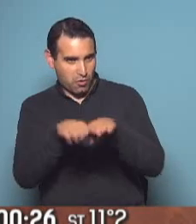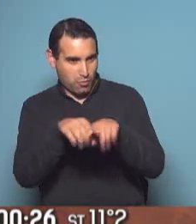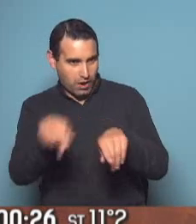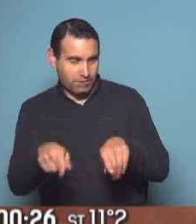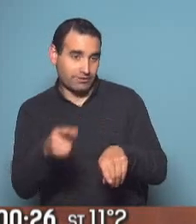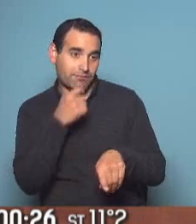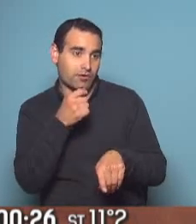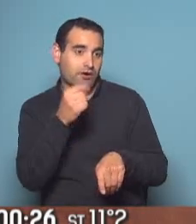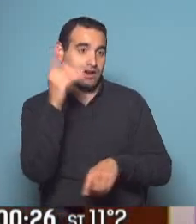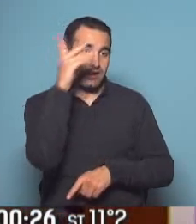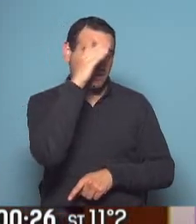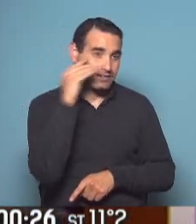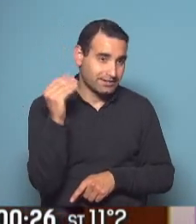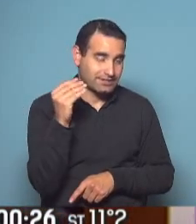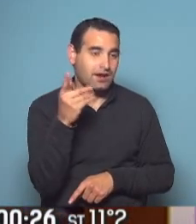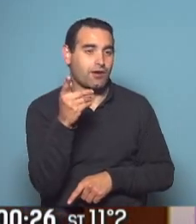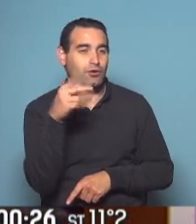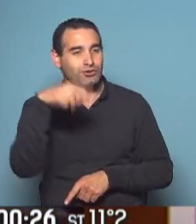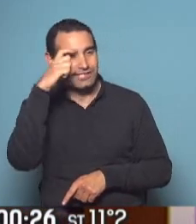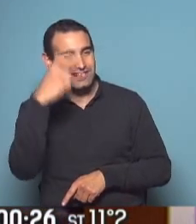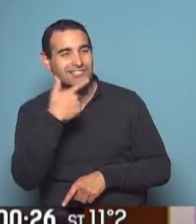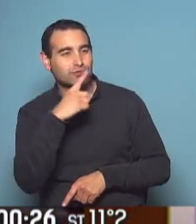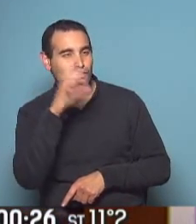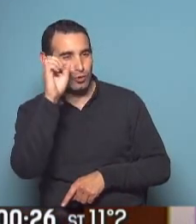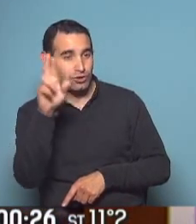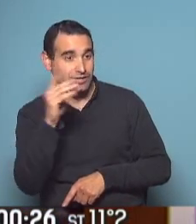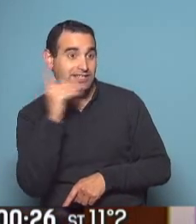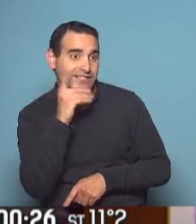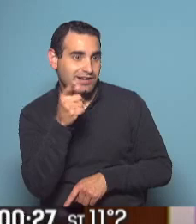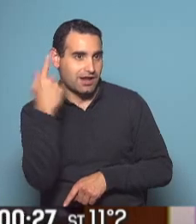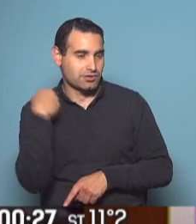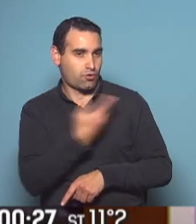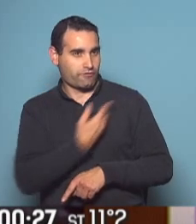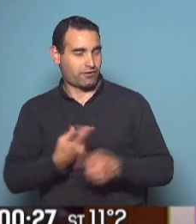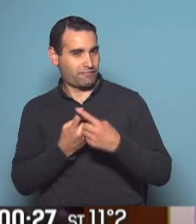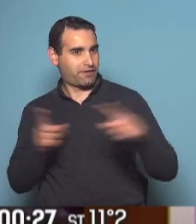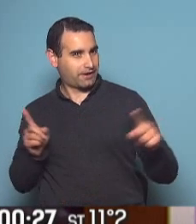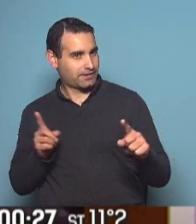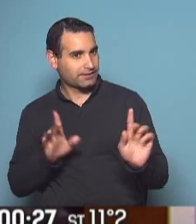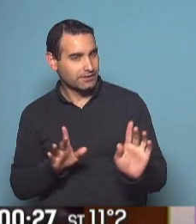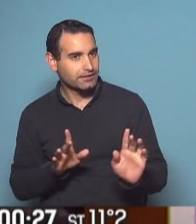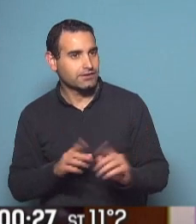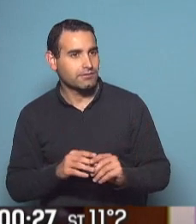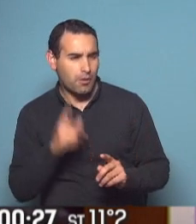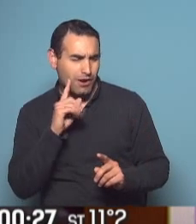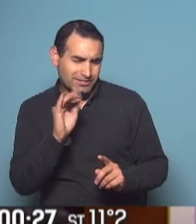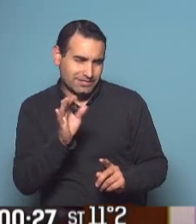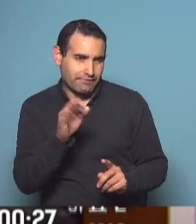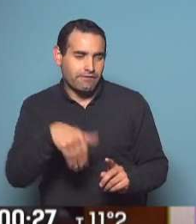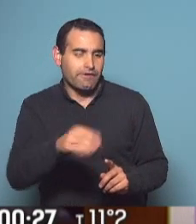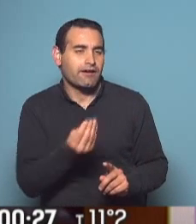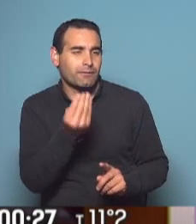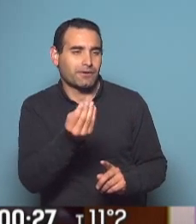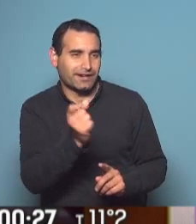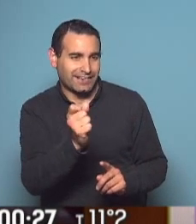de Néstor y Cristina Kirchner. Y por otro lado, también es cierto que en parte hay una definición ya del candidato, que lo ha